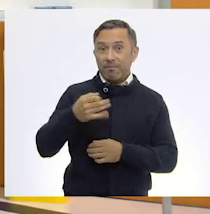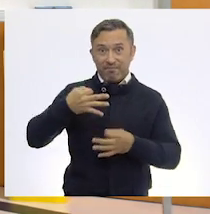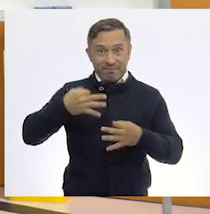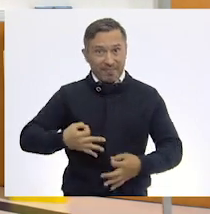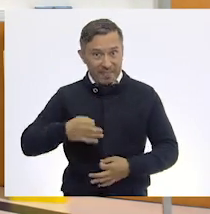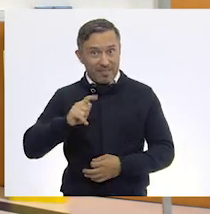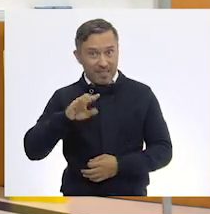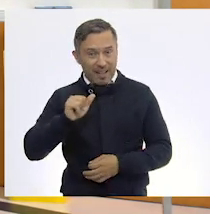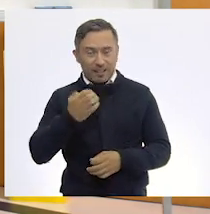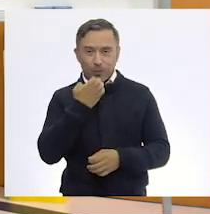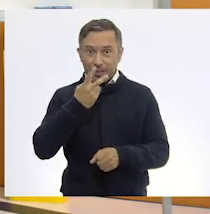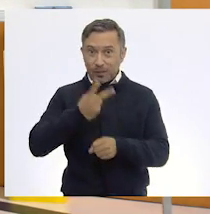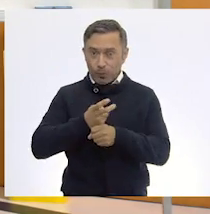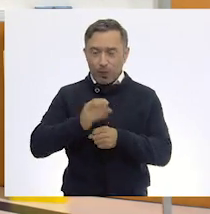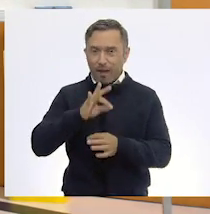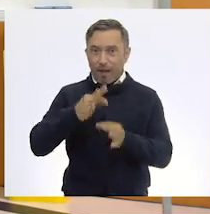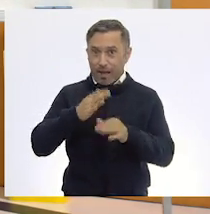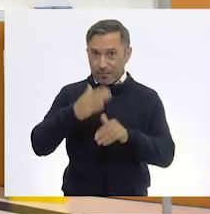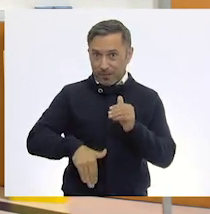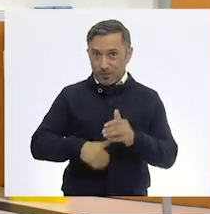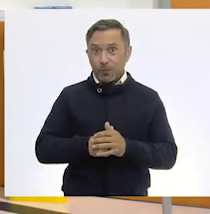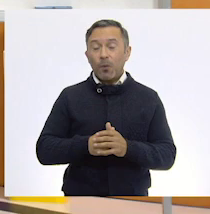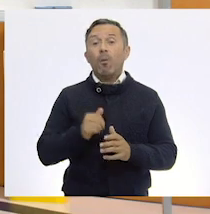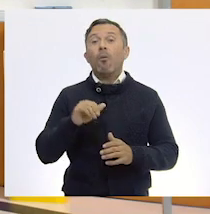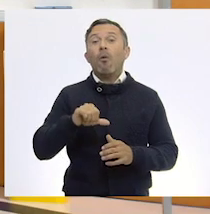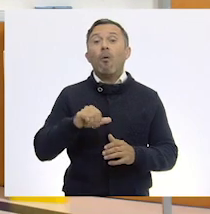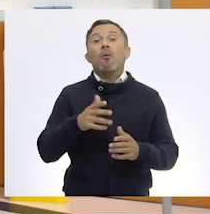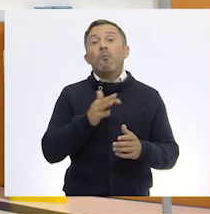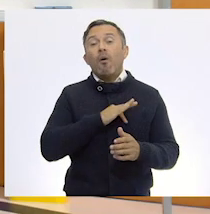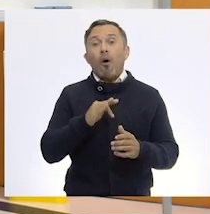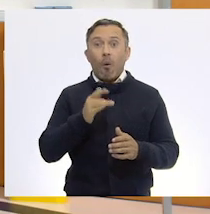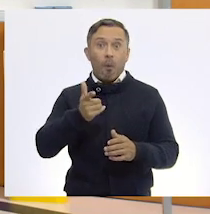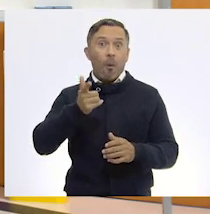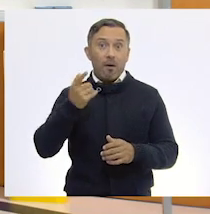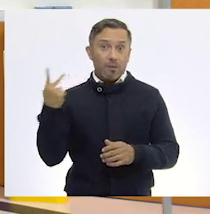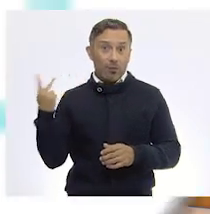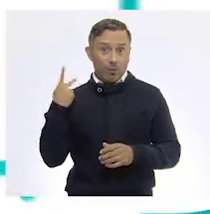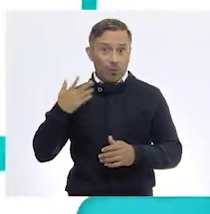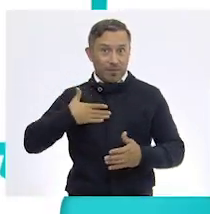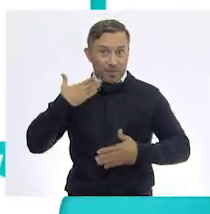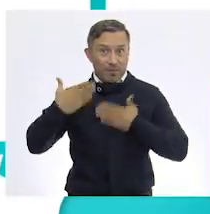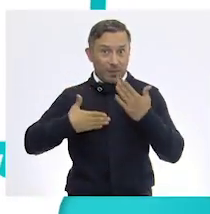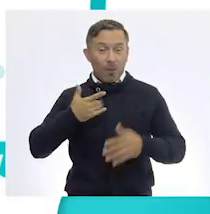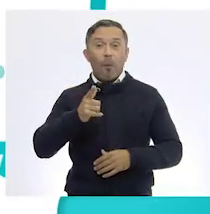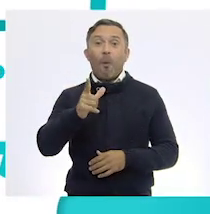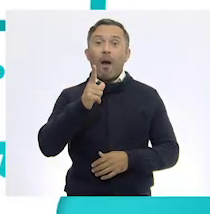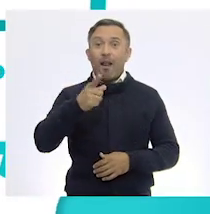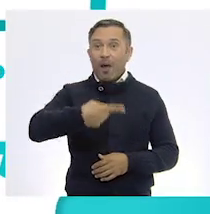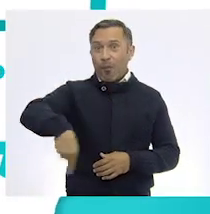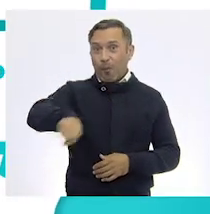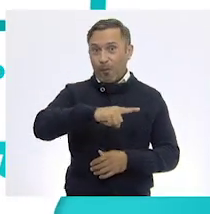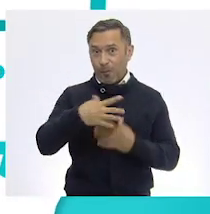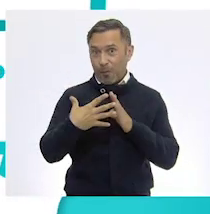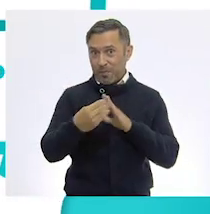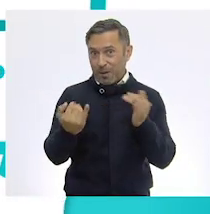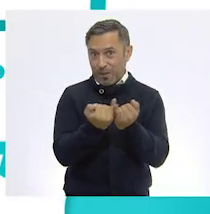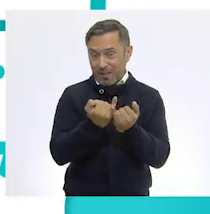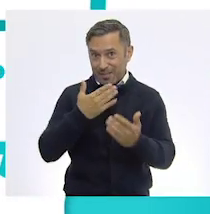fue Los efectos de mis acciones. Esperamos que lo hayan disfrutado tanto como nosotros.